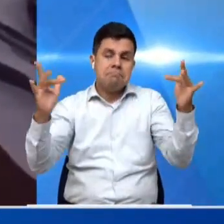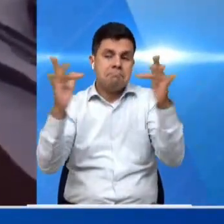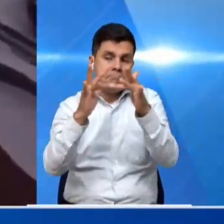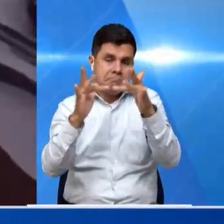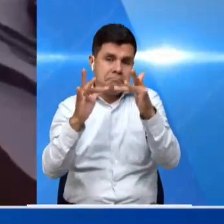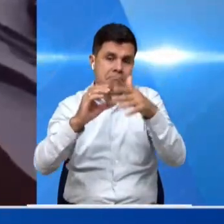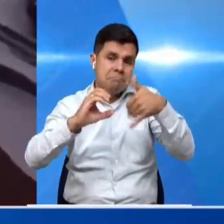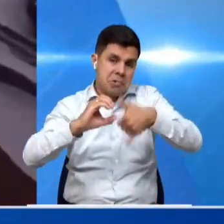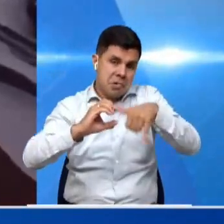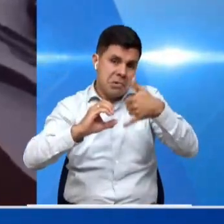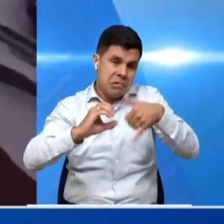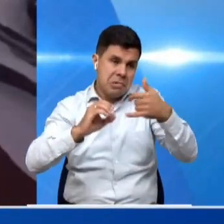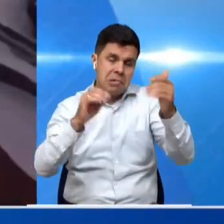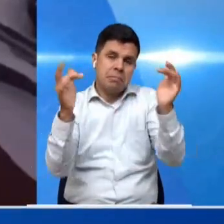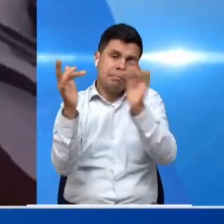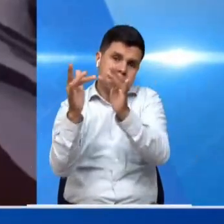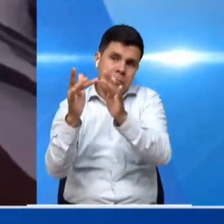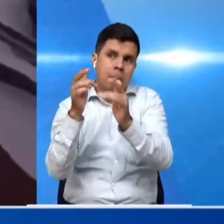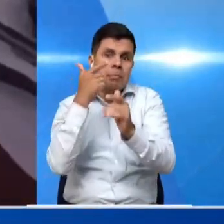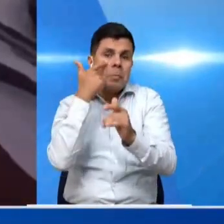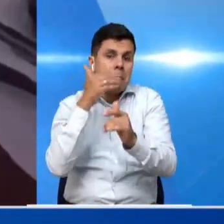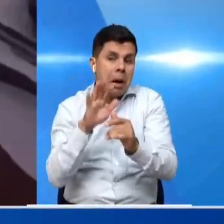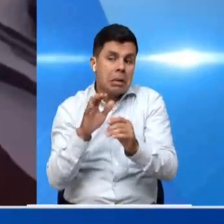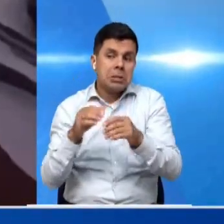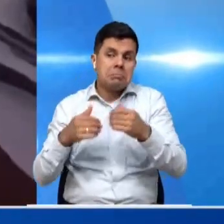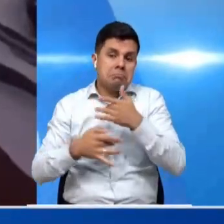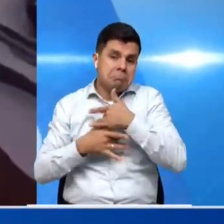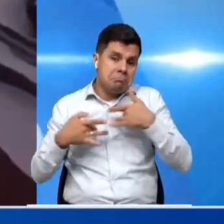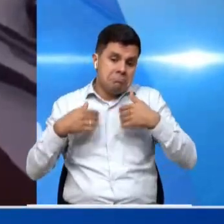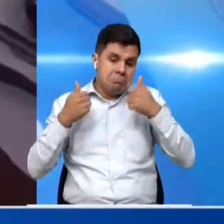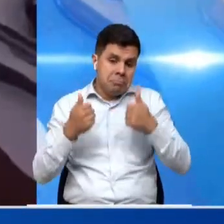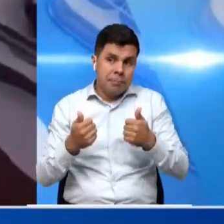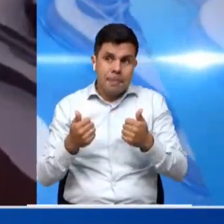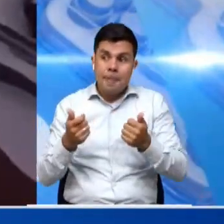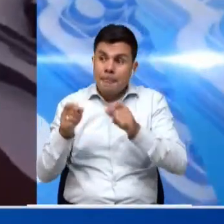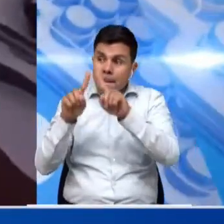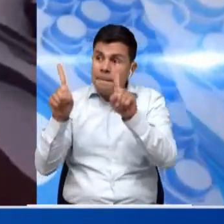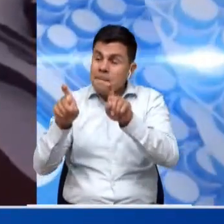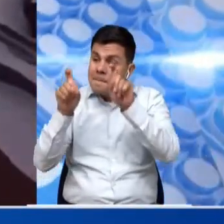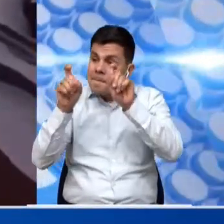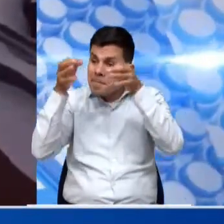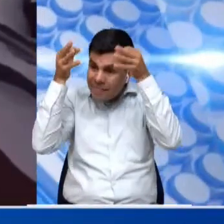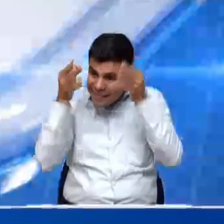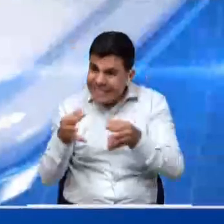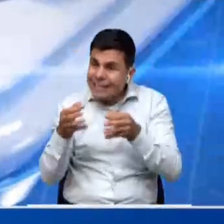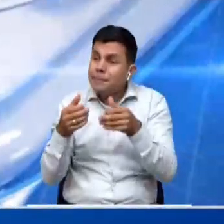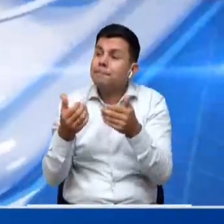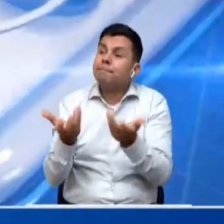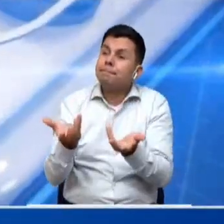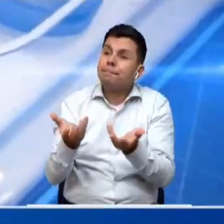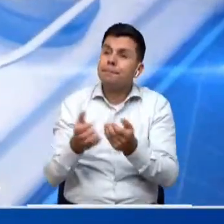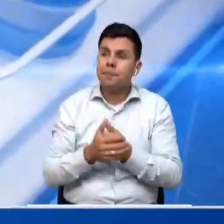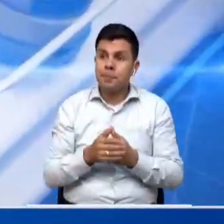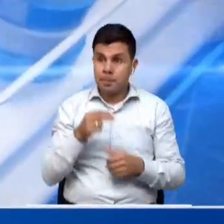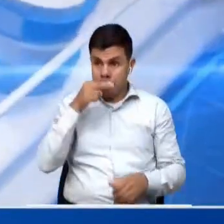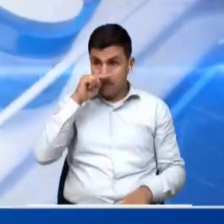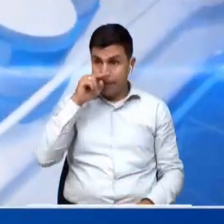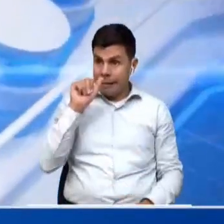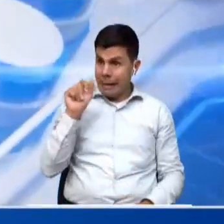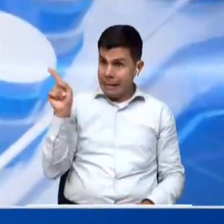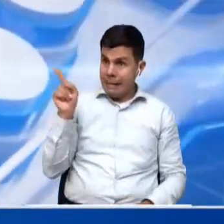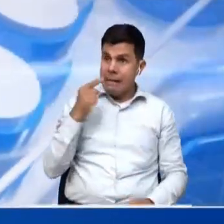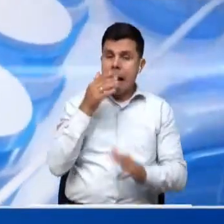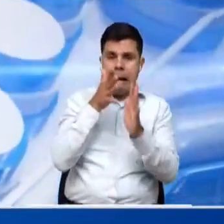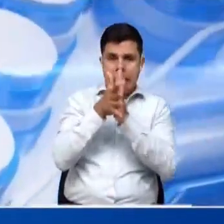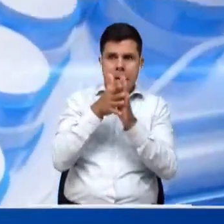la niña presuntamente se encuentra bien, pero no tenemos ninguna otra información. La niña fue vista por última vez